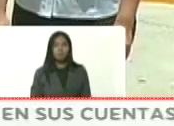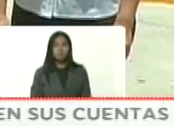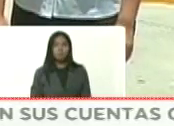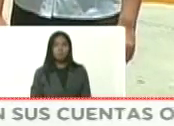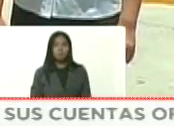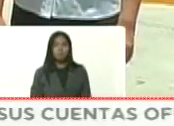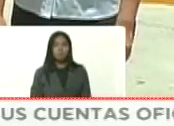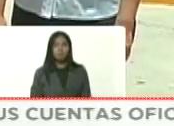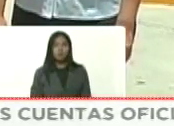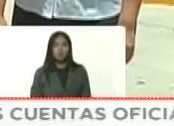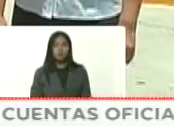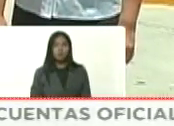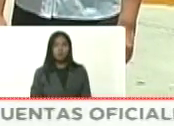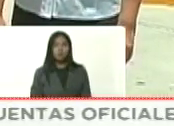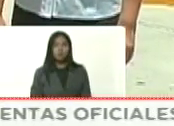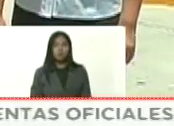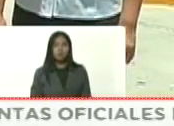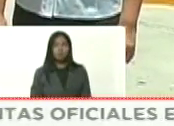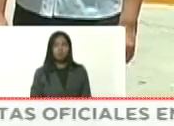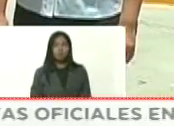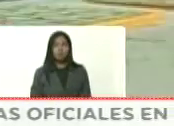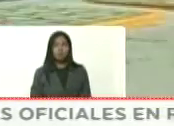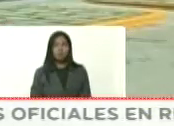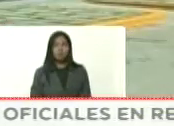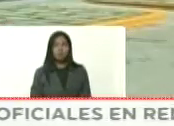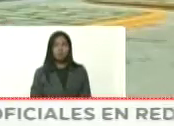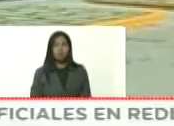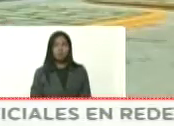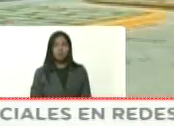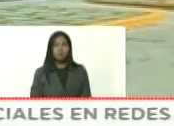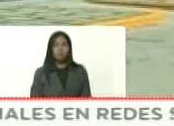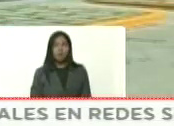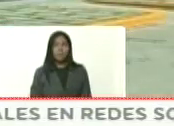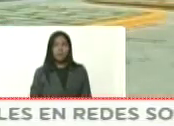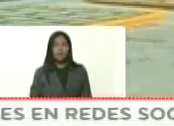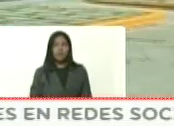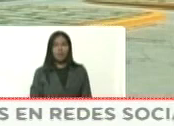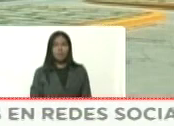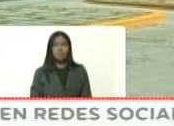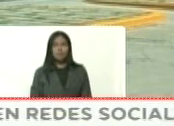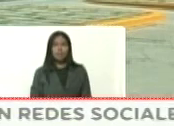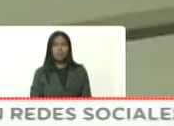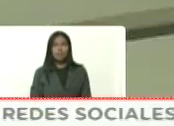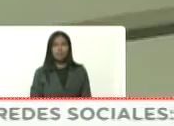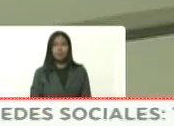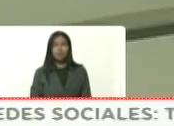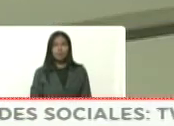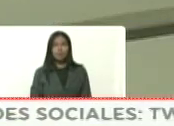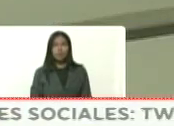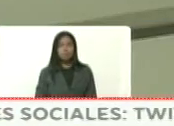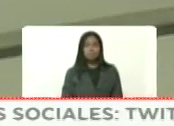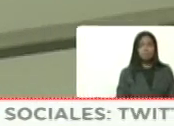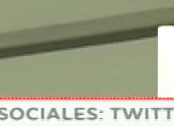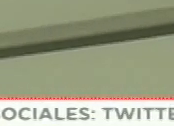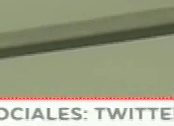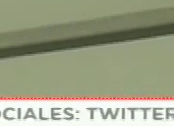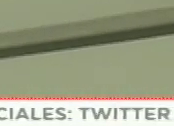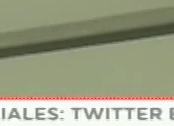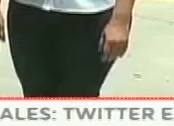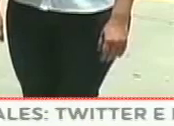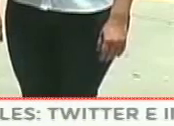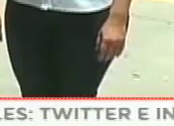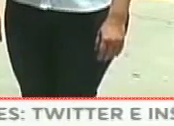bello pase en el día de hoy, inaugurando la unidad de diálisis Amor y Esperanza. Me acompaña